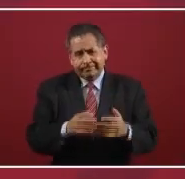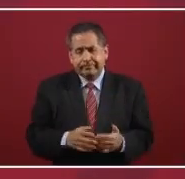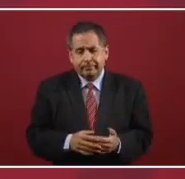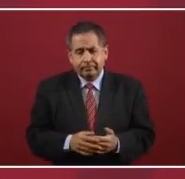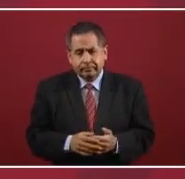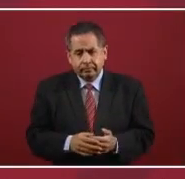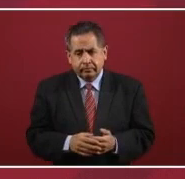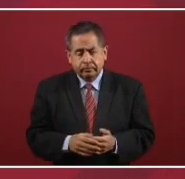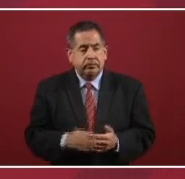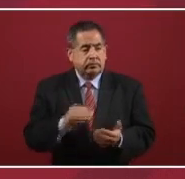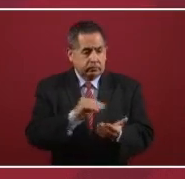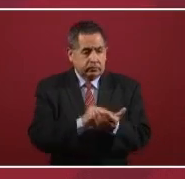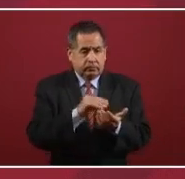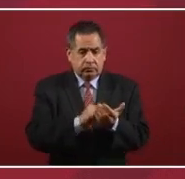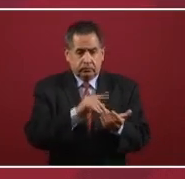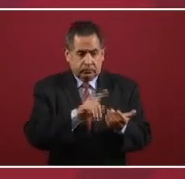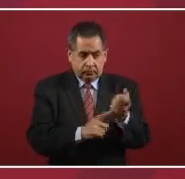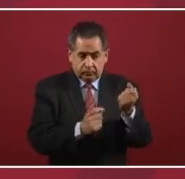Quedan todavía